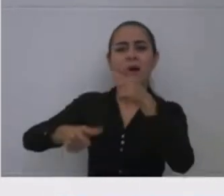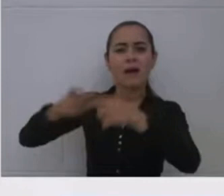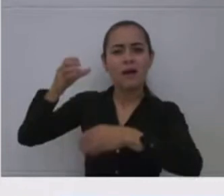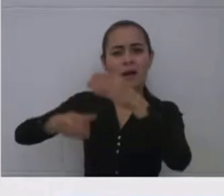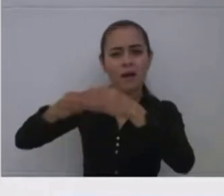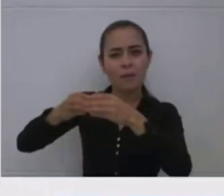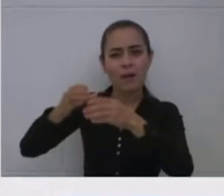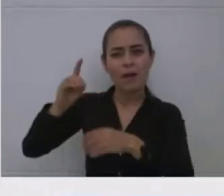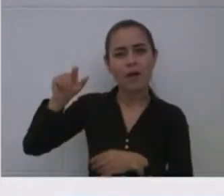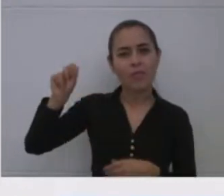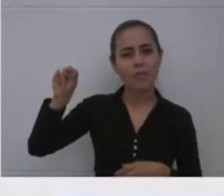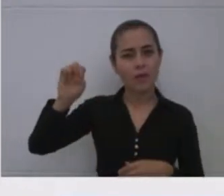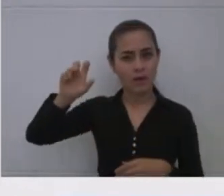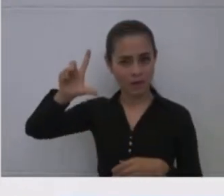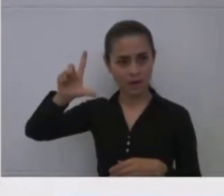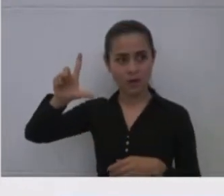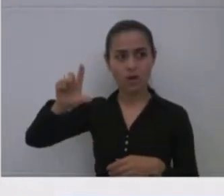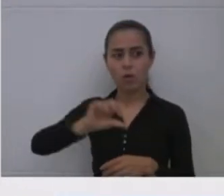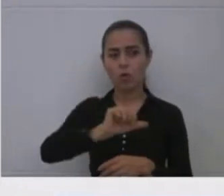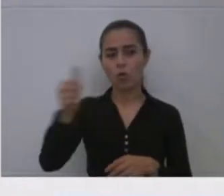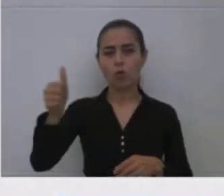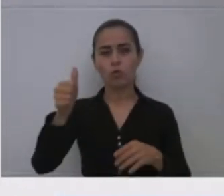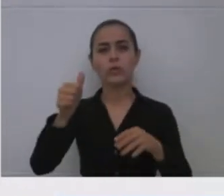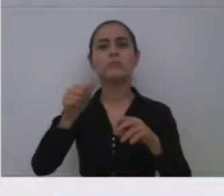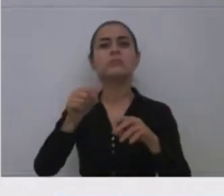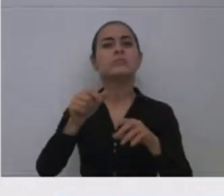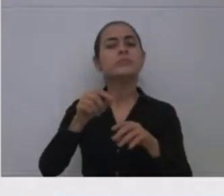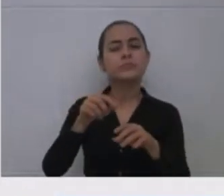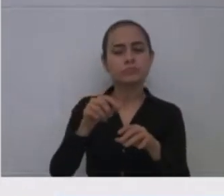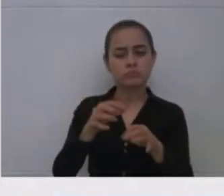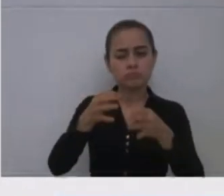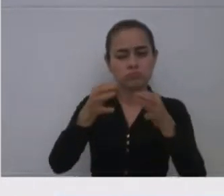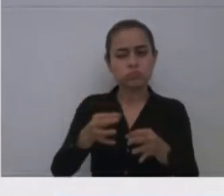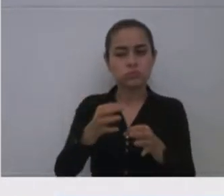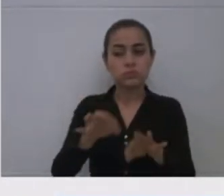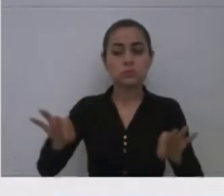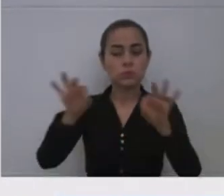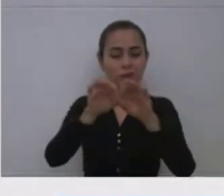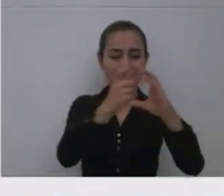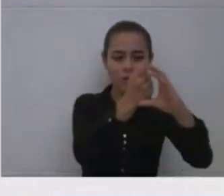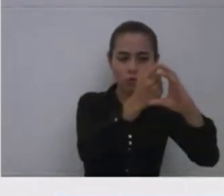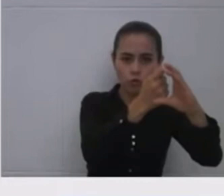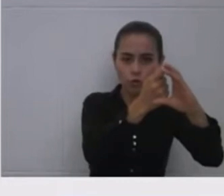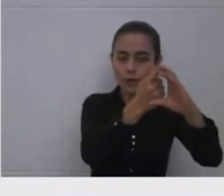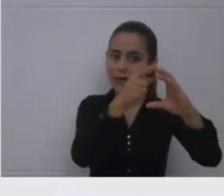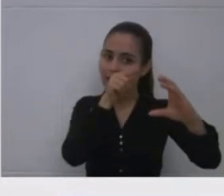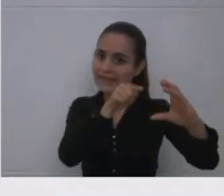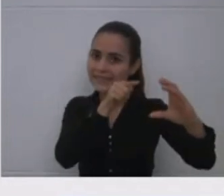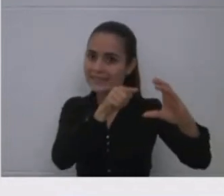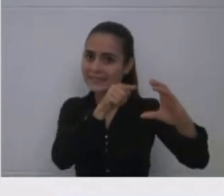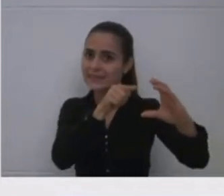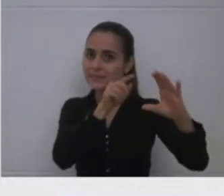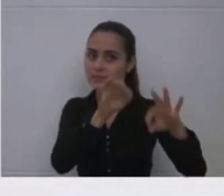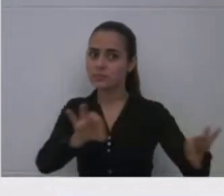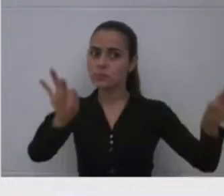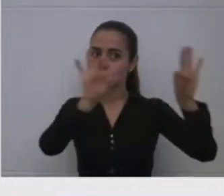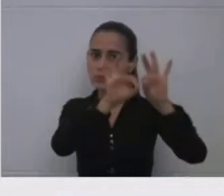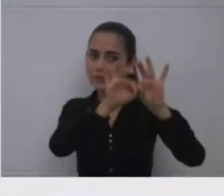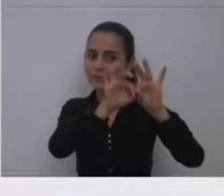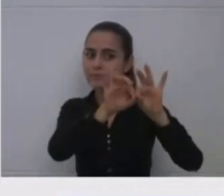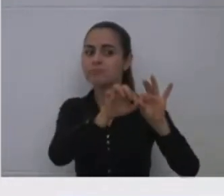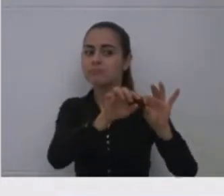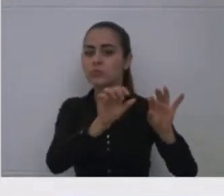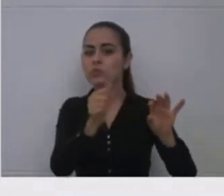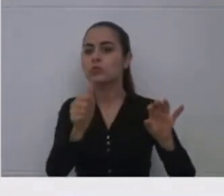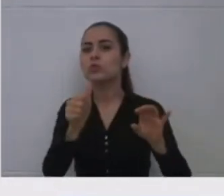solicitar ante la plenaria de la Cámara de Representantes que fuera la Contraloría General de la Nación la que asumiera el control preferente de la investigación. En